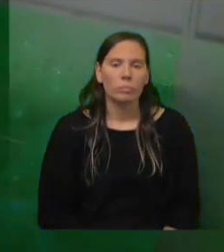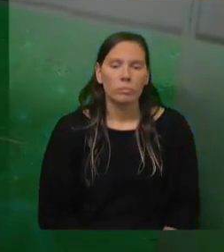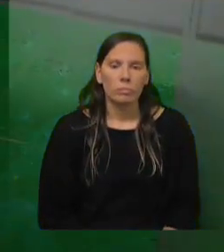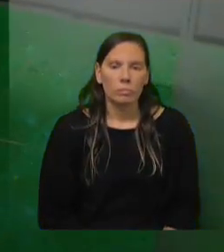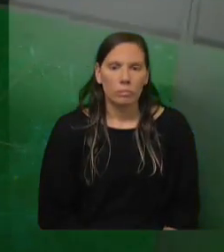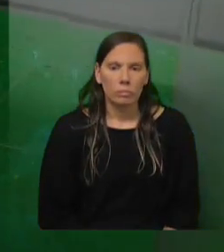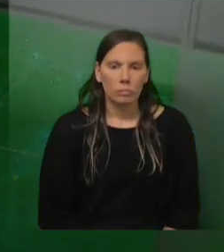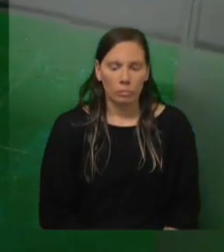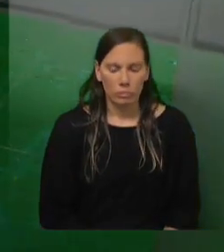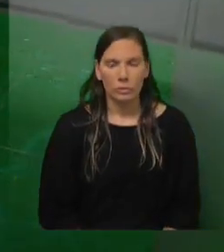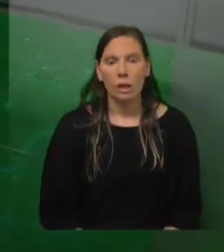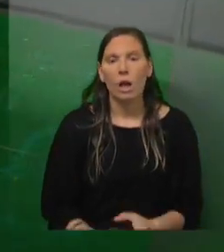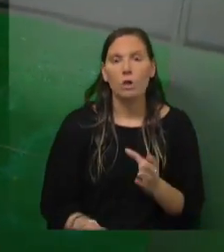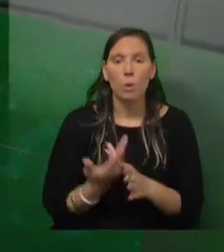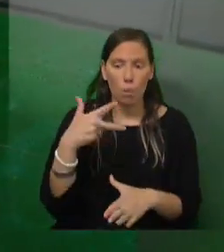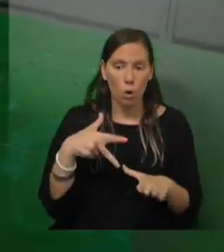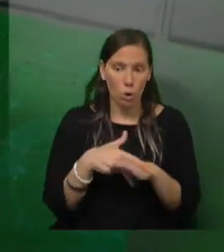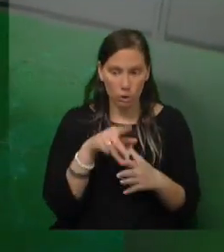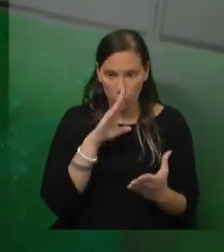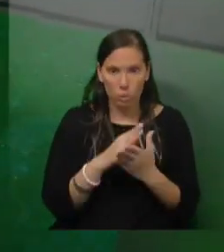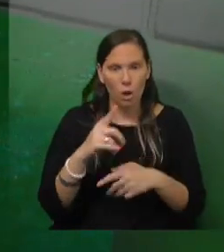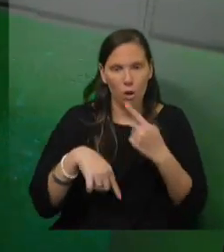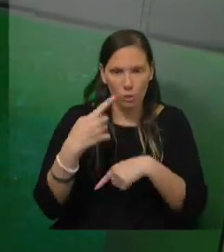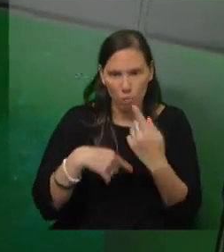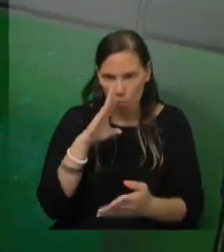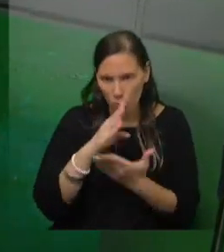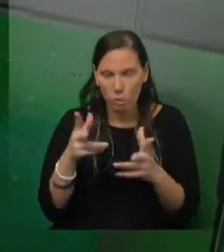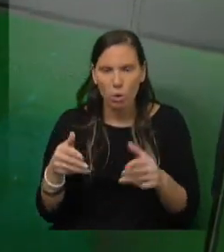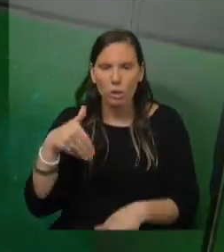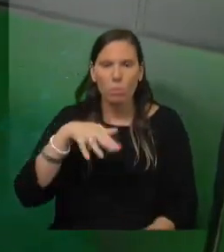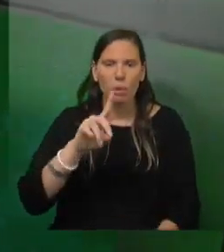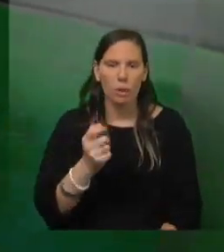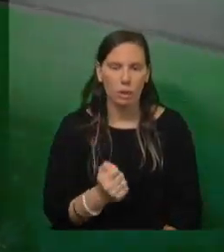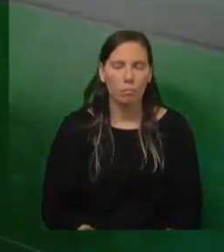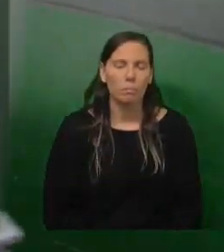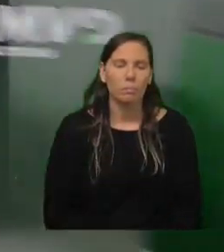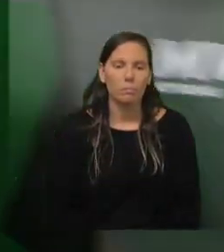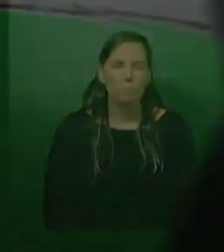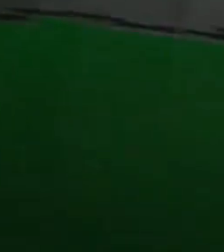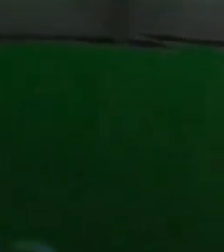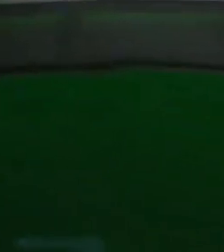contraído una nueva pausa la última y seguimos con el último bloque de m noticias ya venimos